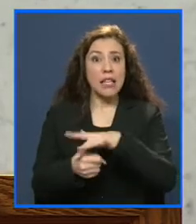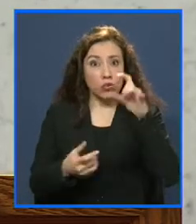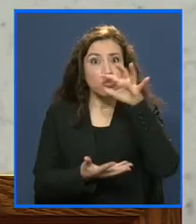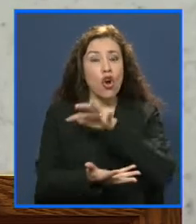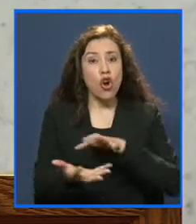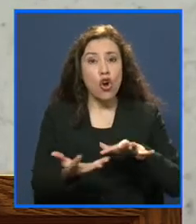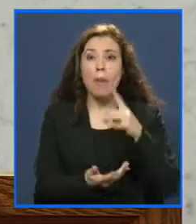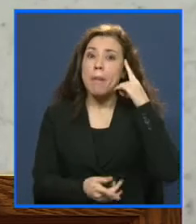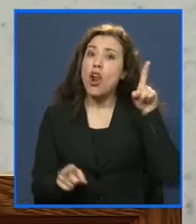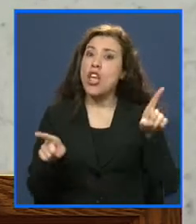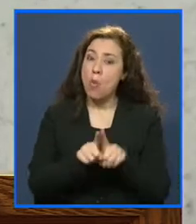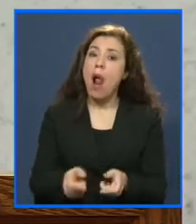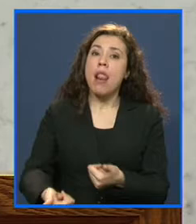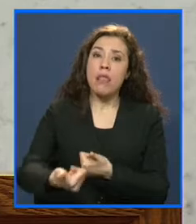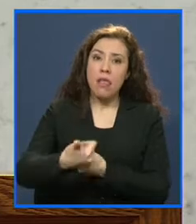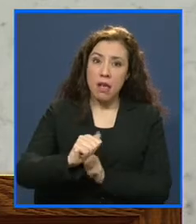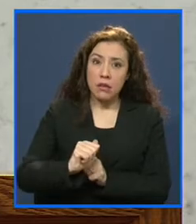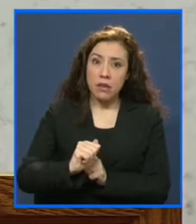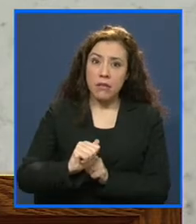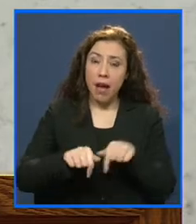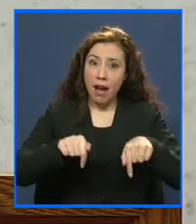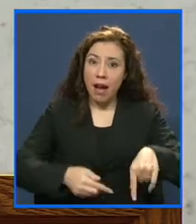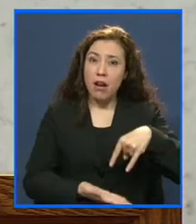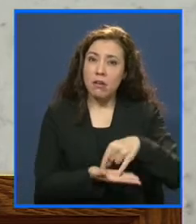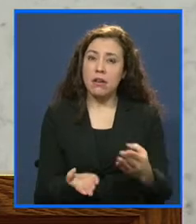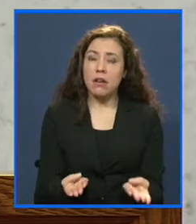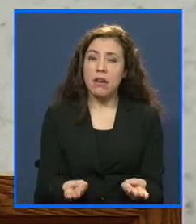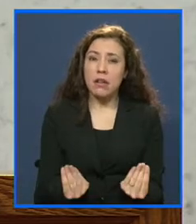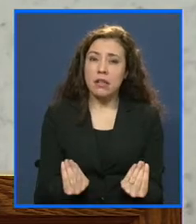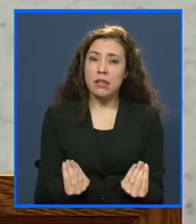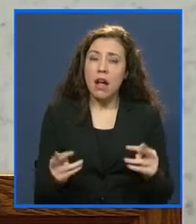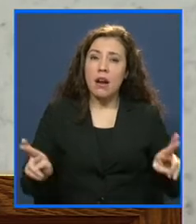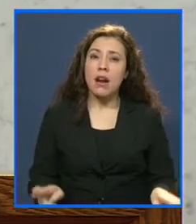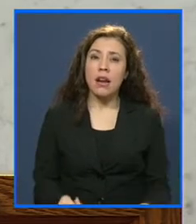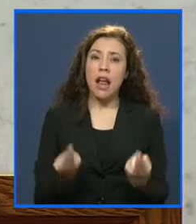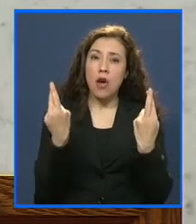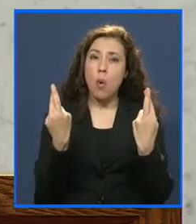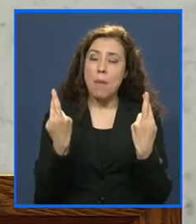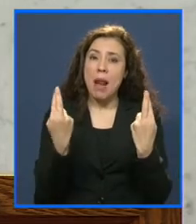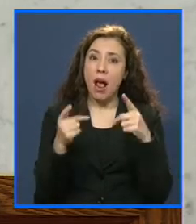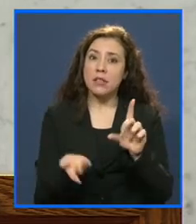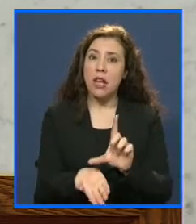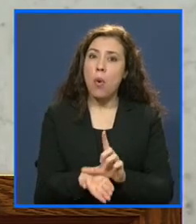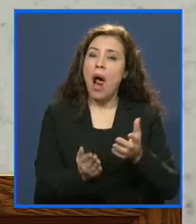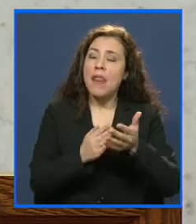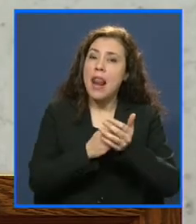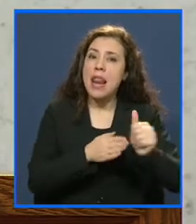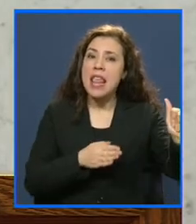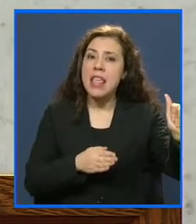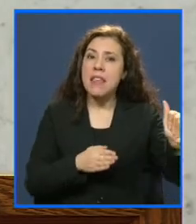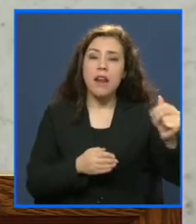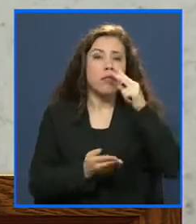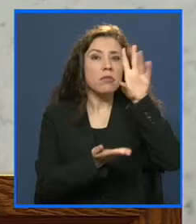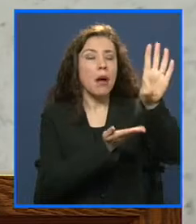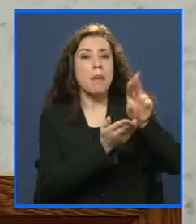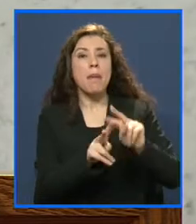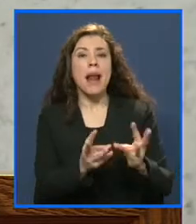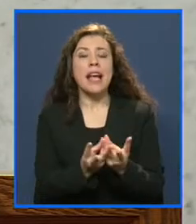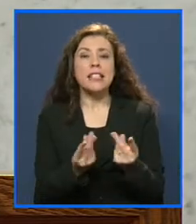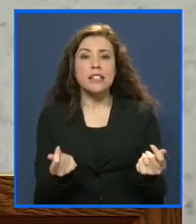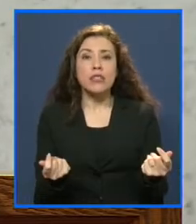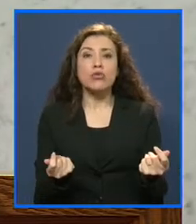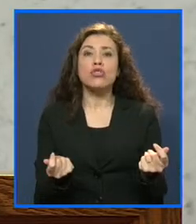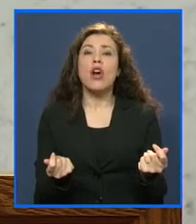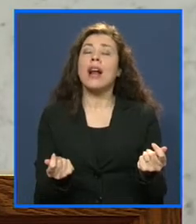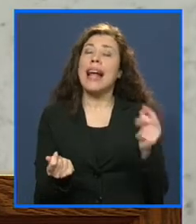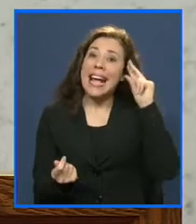pero igual de desafiante este congreso requiere recuperar ese sitial del liderazgo y ser referente en la solución creativa